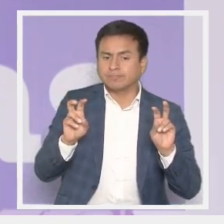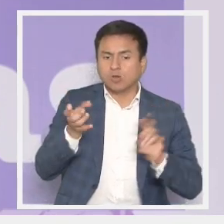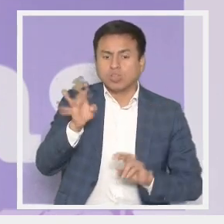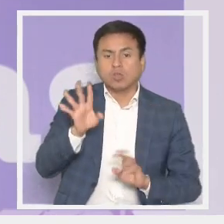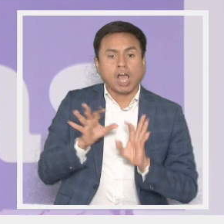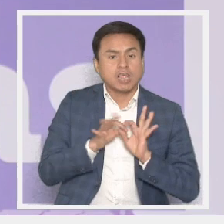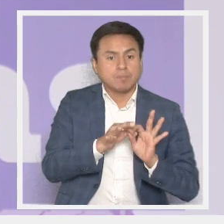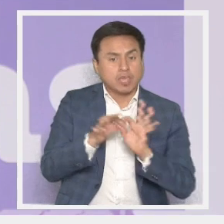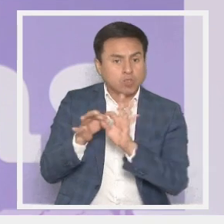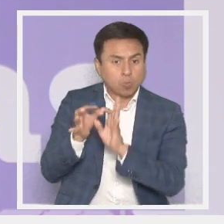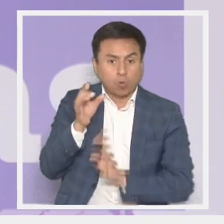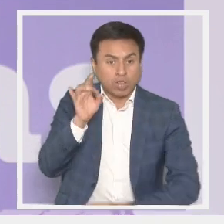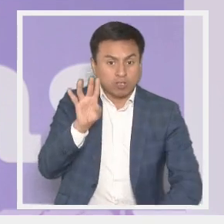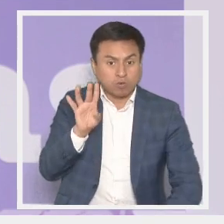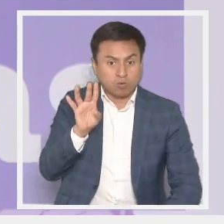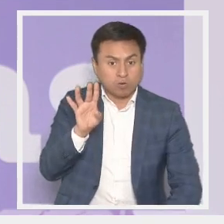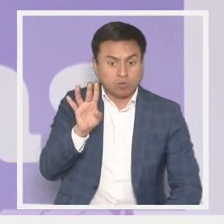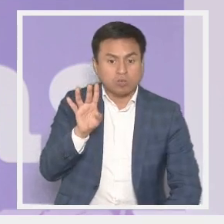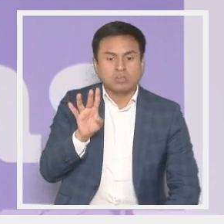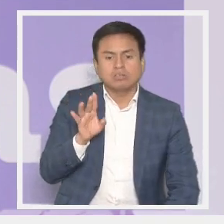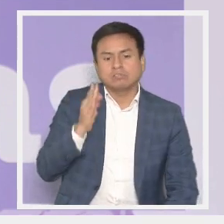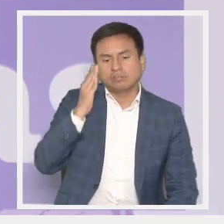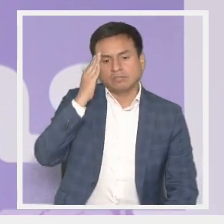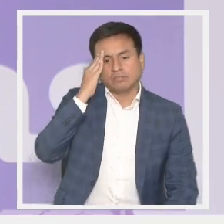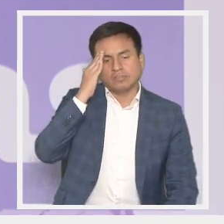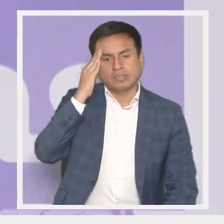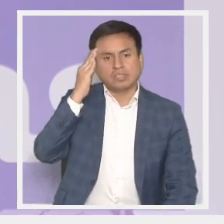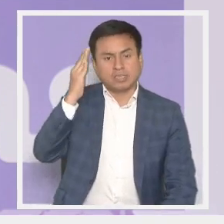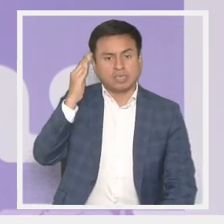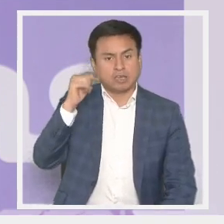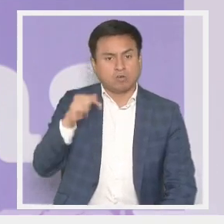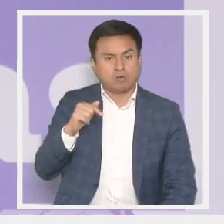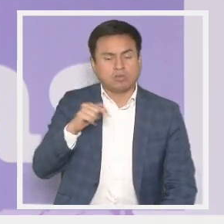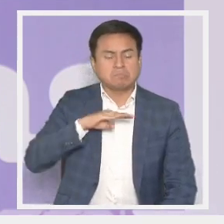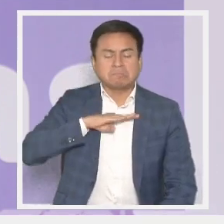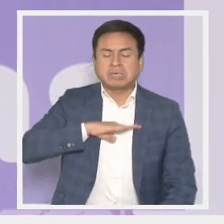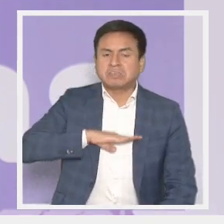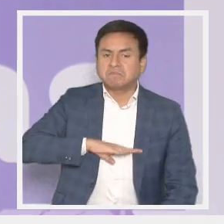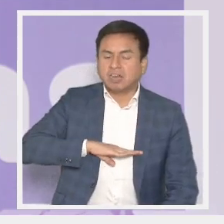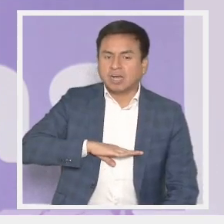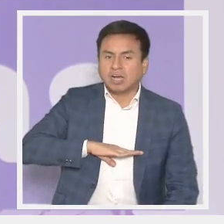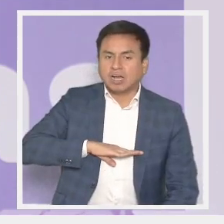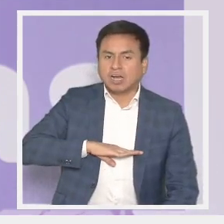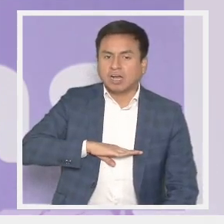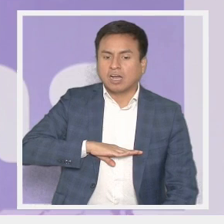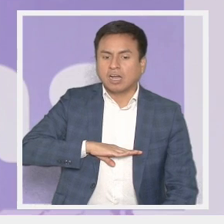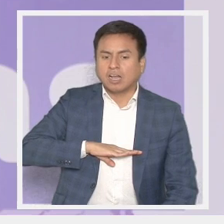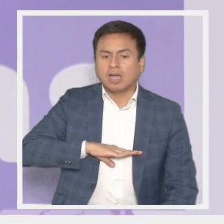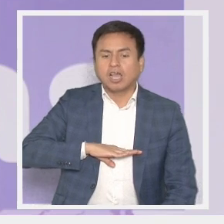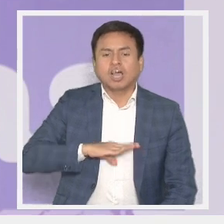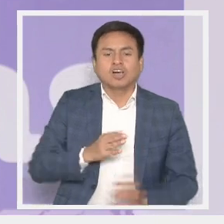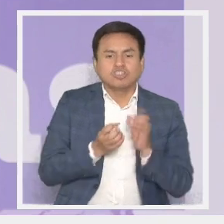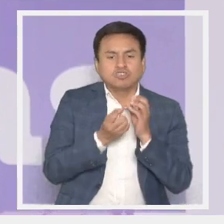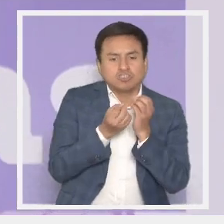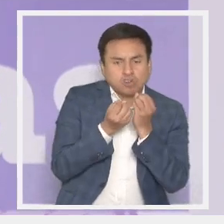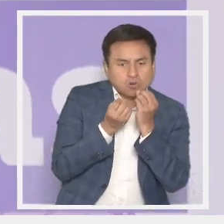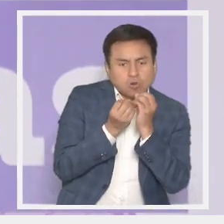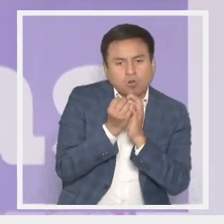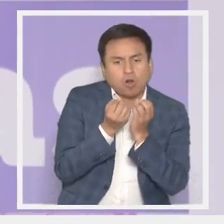solo agradecimiento. No es un día que se satisfaga con rosas o chocolates, es un día